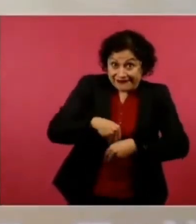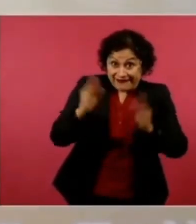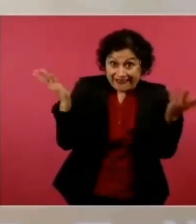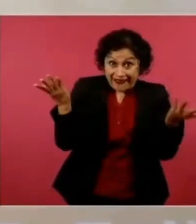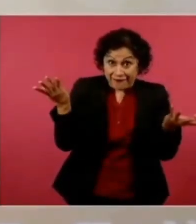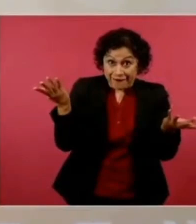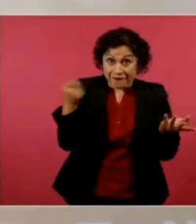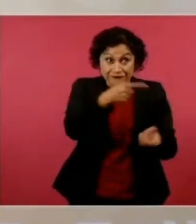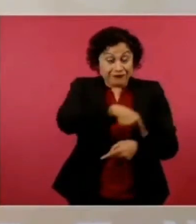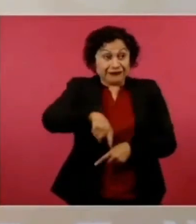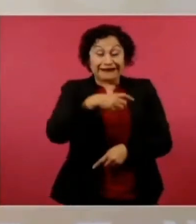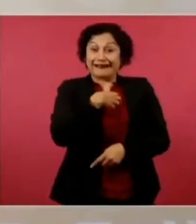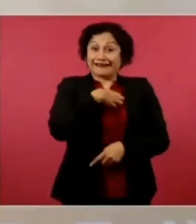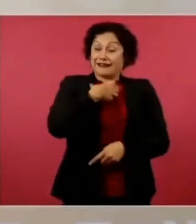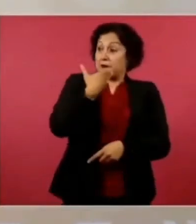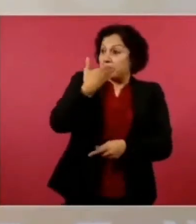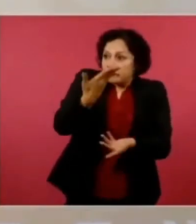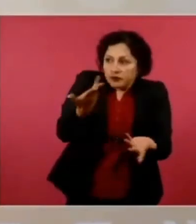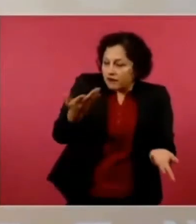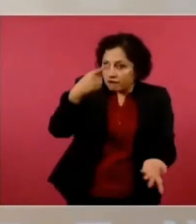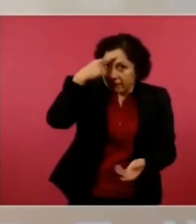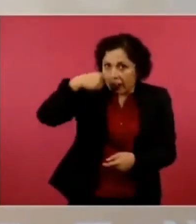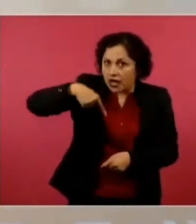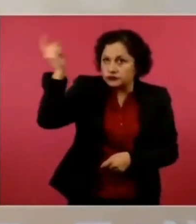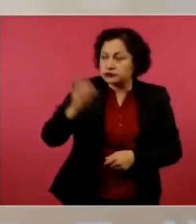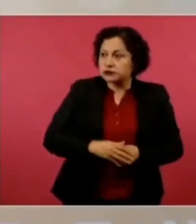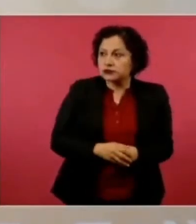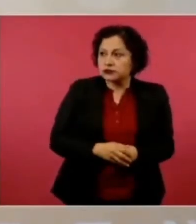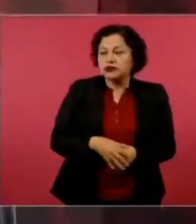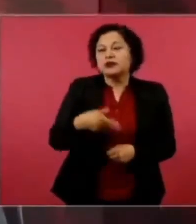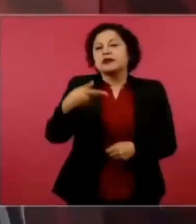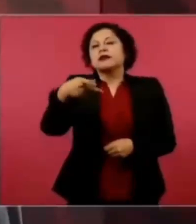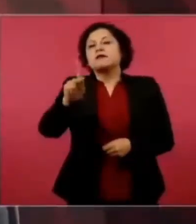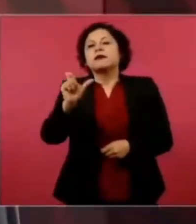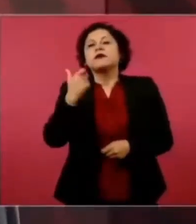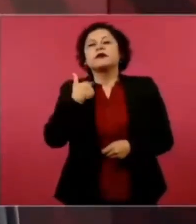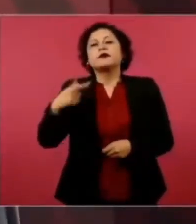ellos? No repartían.